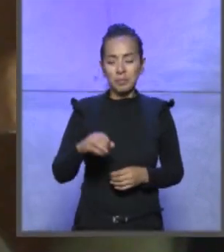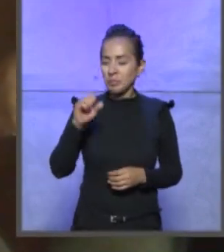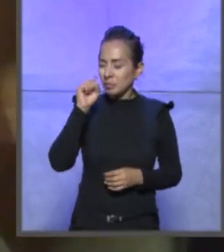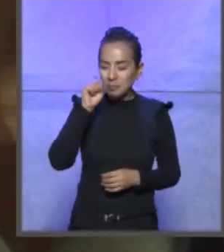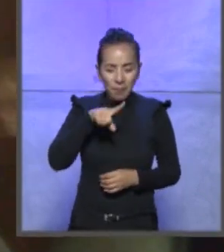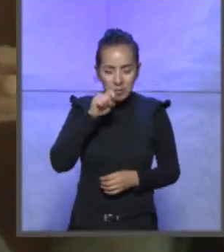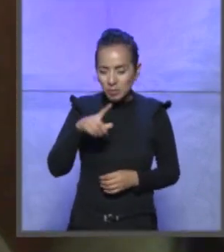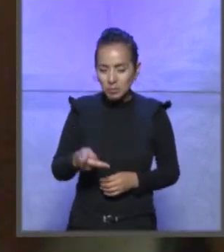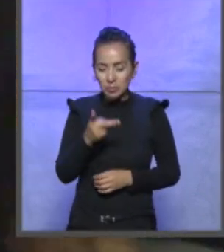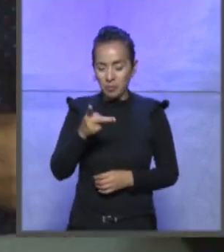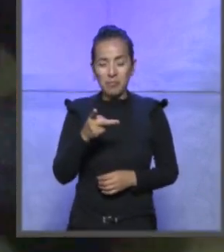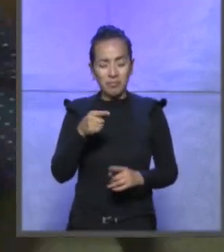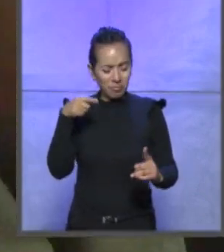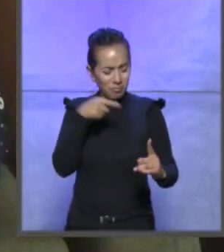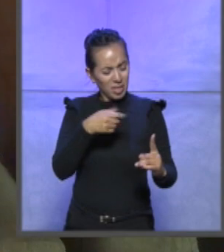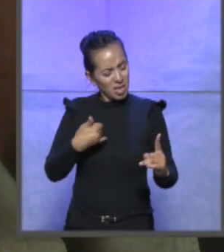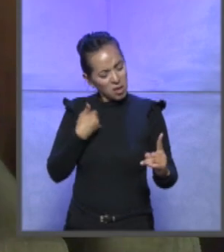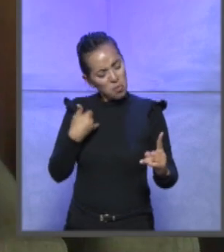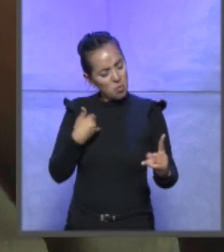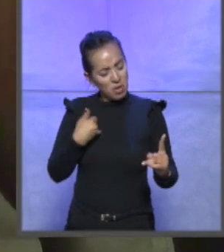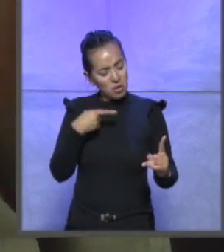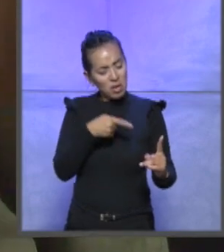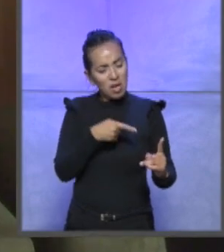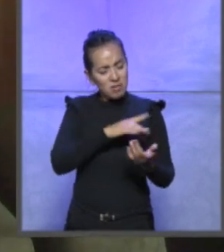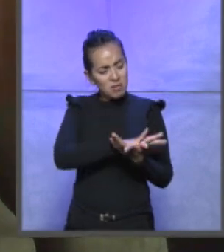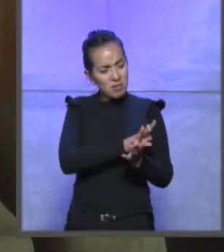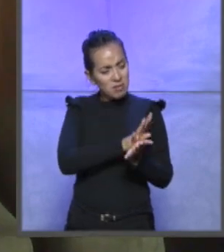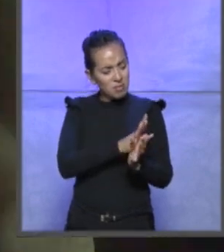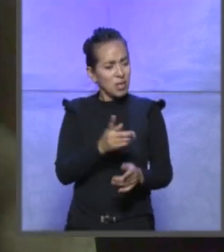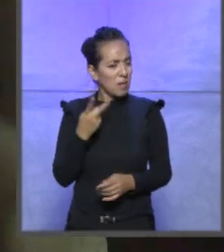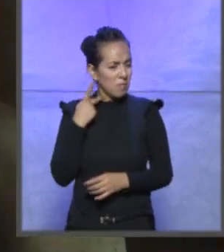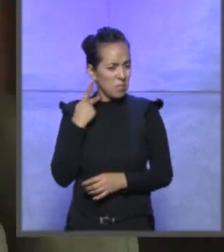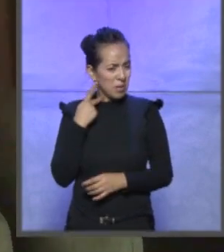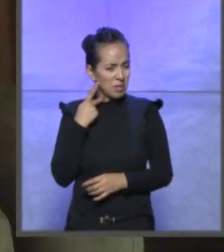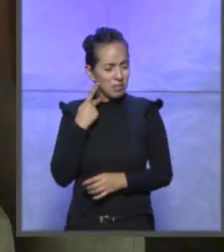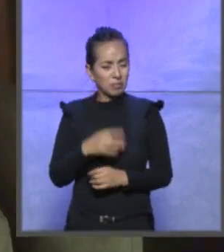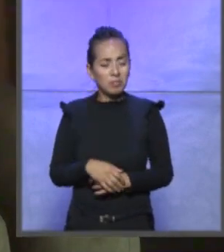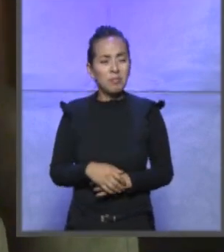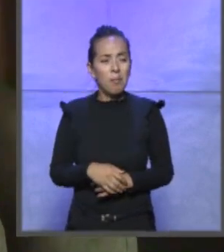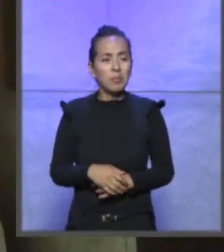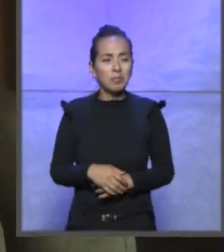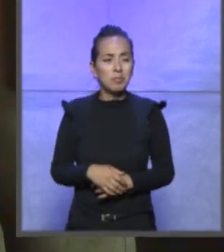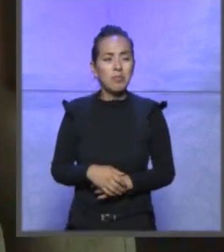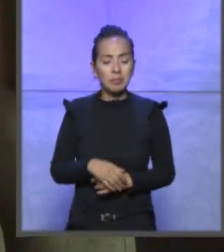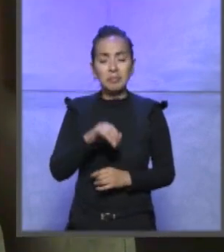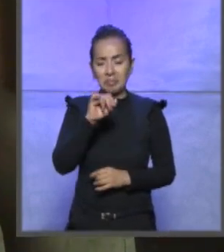la misma pregunta. ¿La juventud en México es objeto de discriminación política? ¿Y por qué crees que sea así?